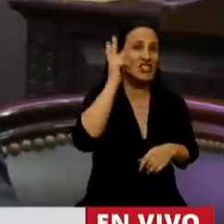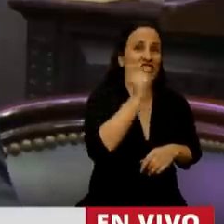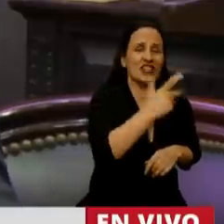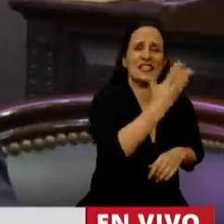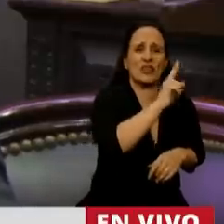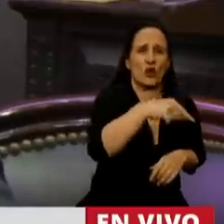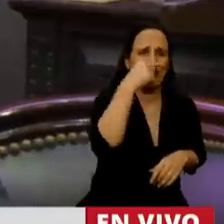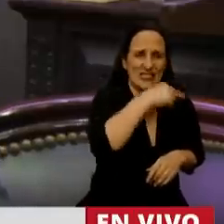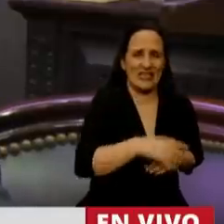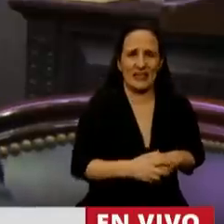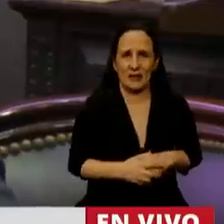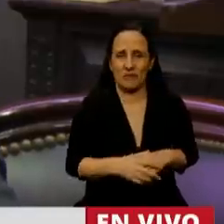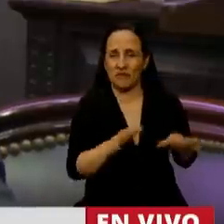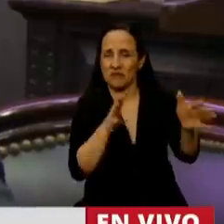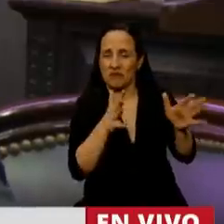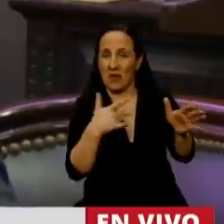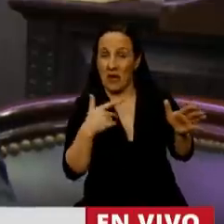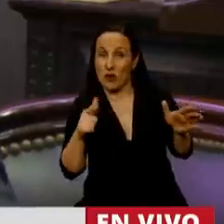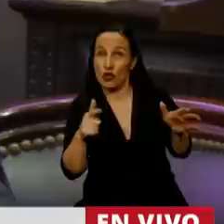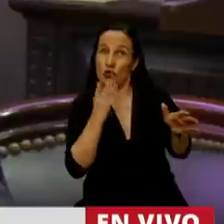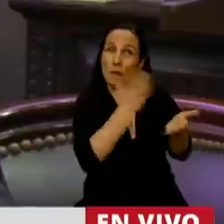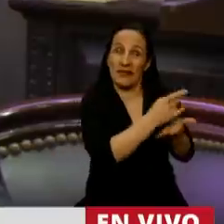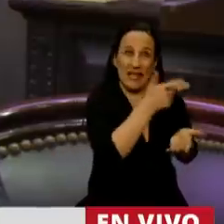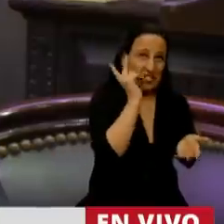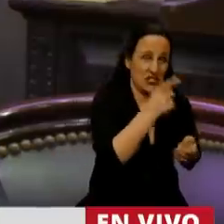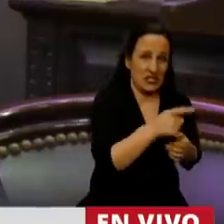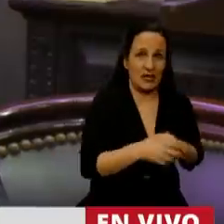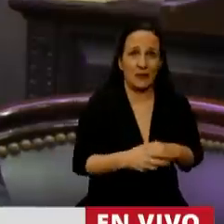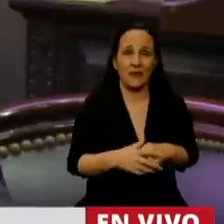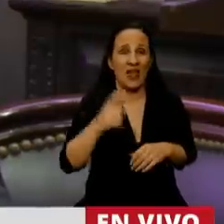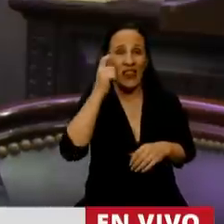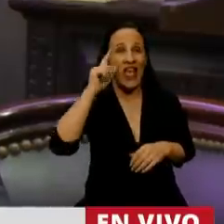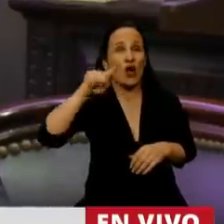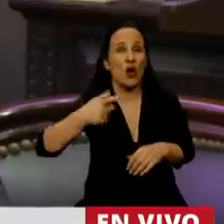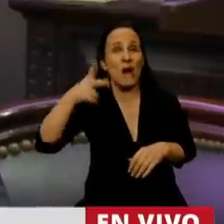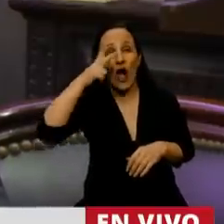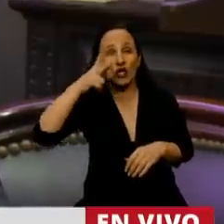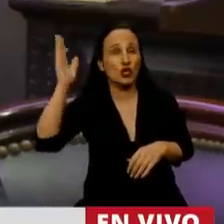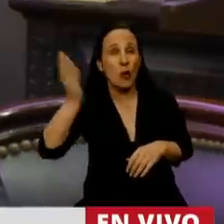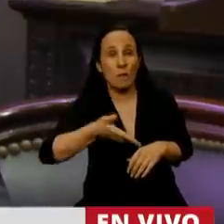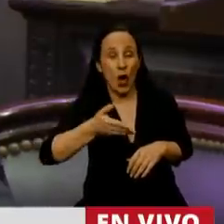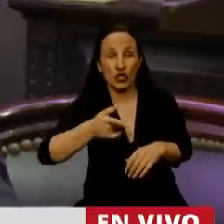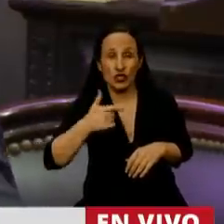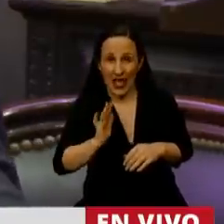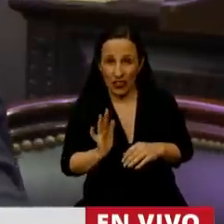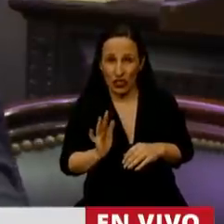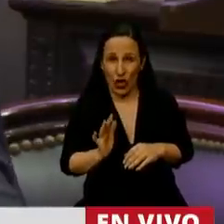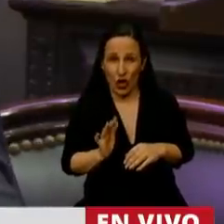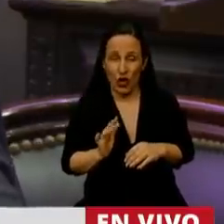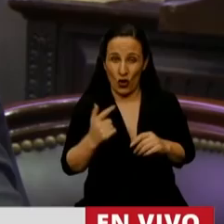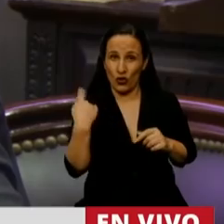57 - más o menos la mitad 10 8% puntos porcentuales perdón